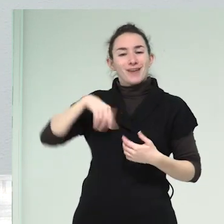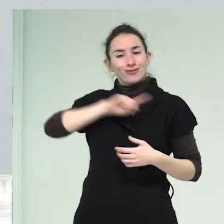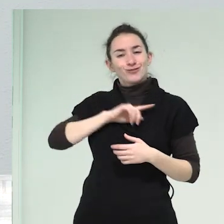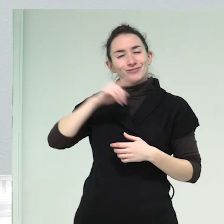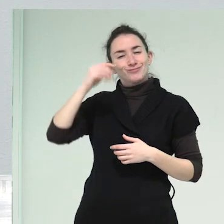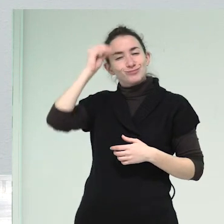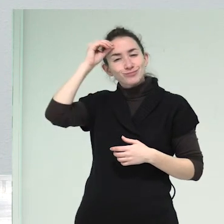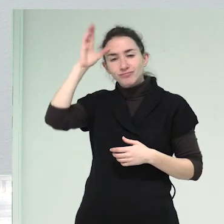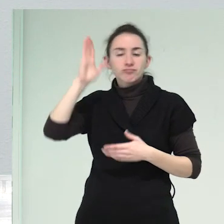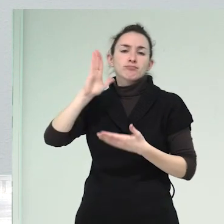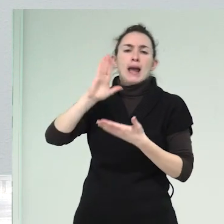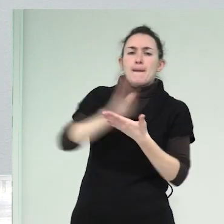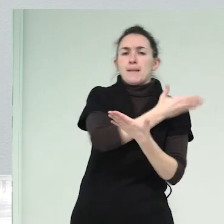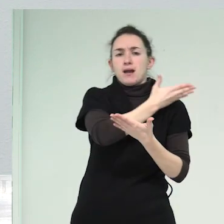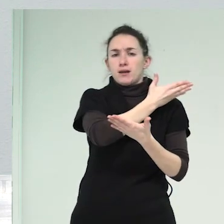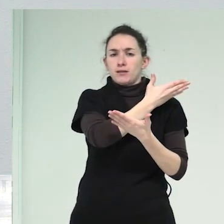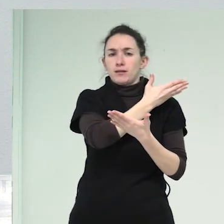lado,